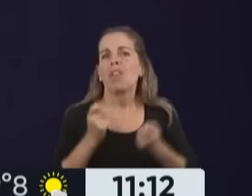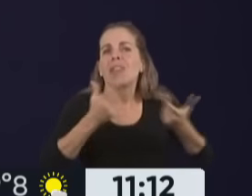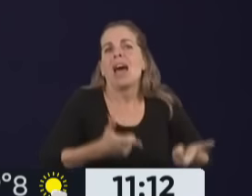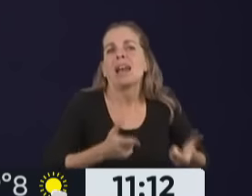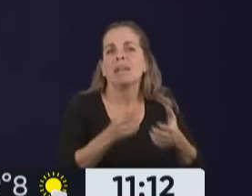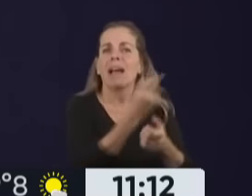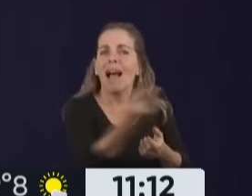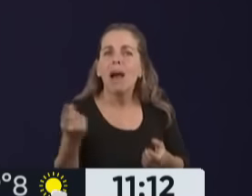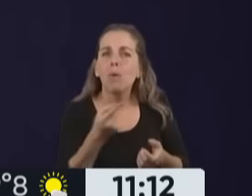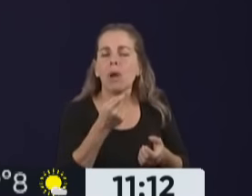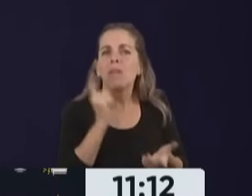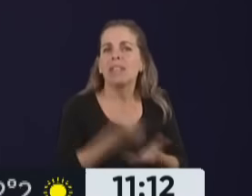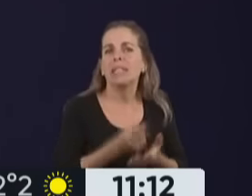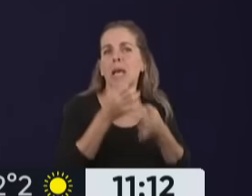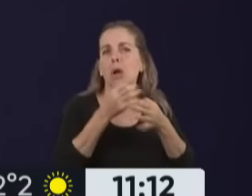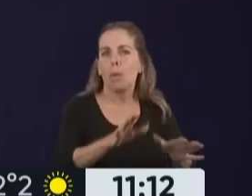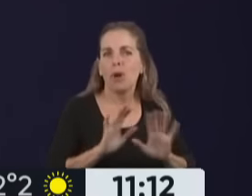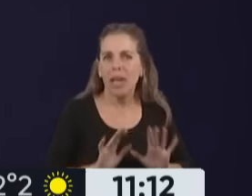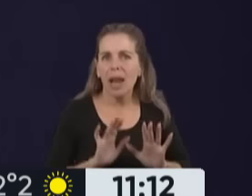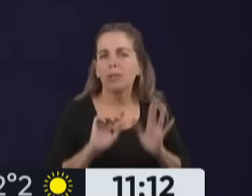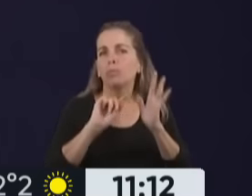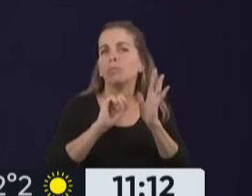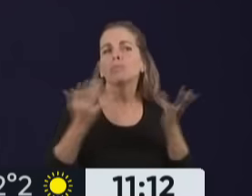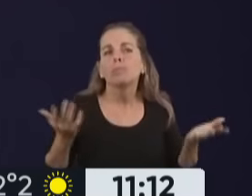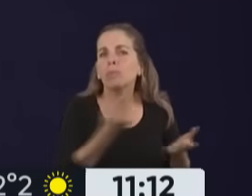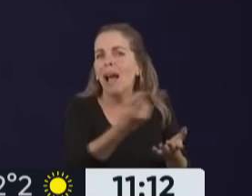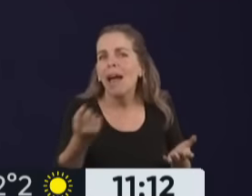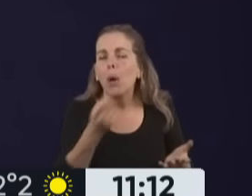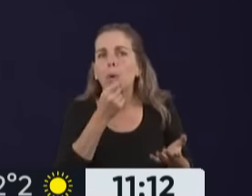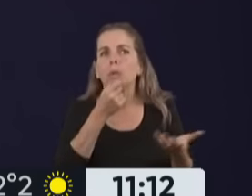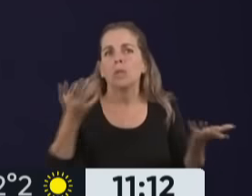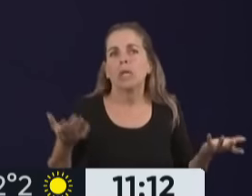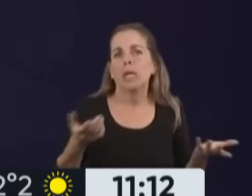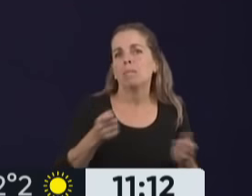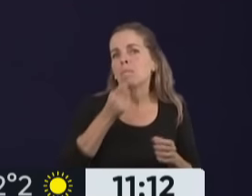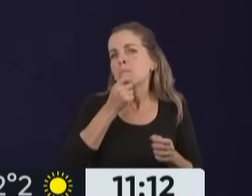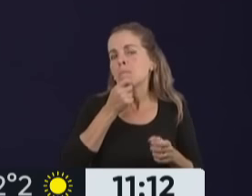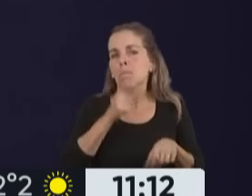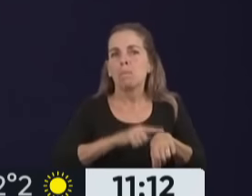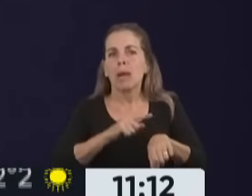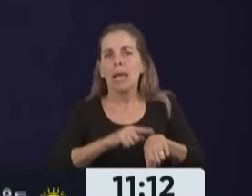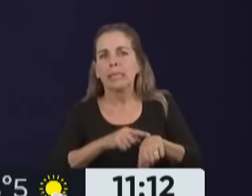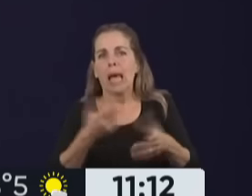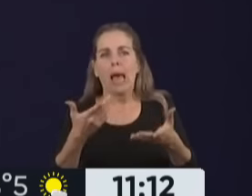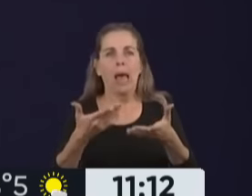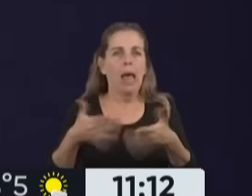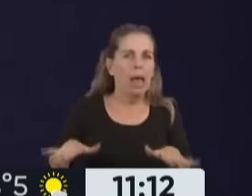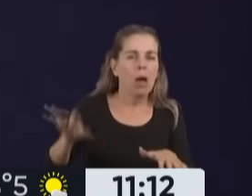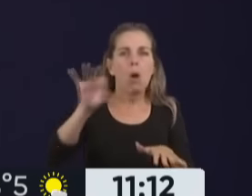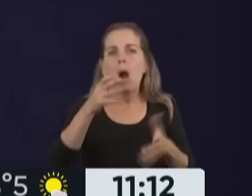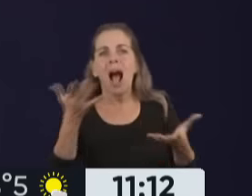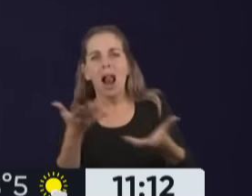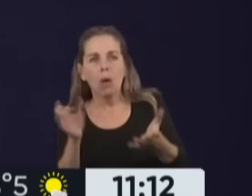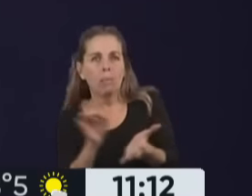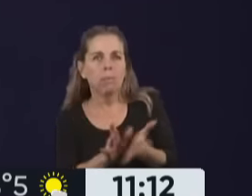este caso darle una opción más de cómo quiere retirarse en el caso de que en algún momento lo haga de su empleo. Y